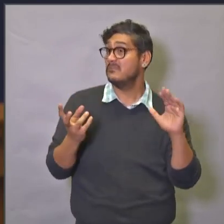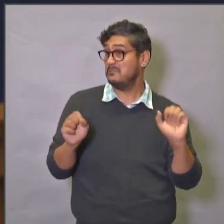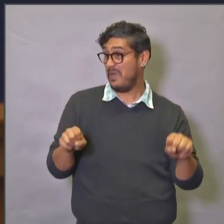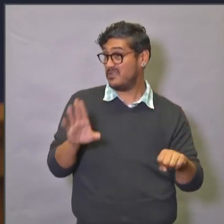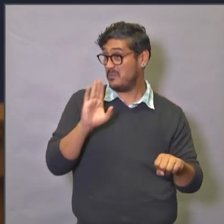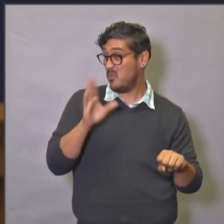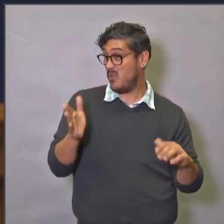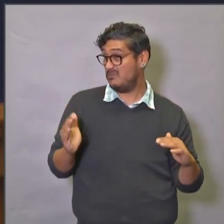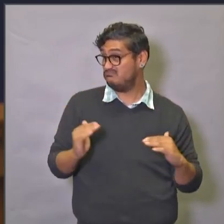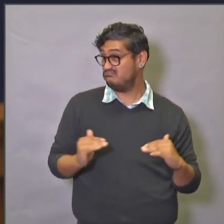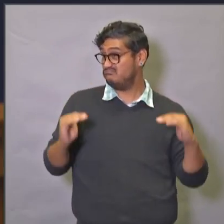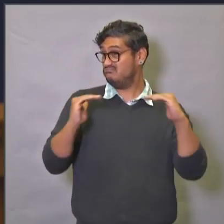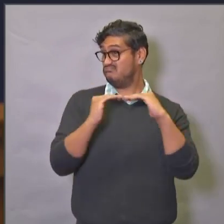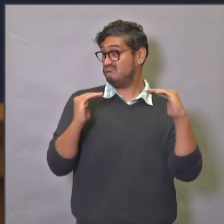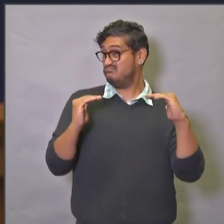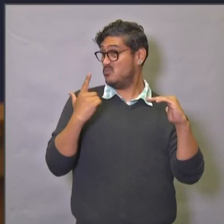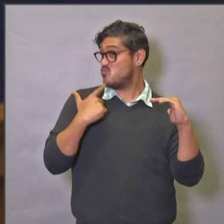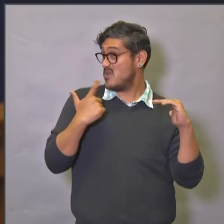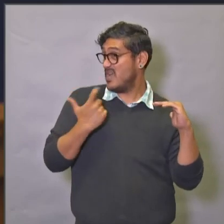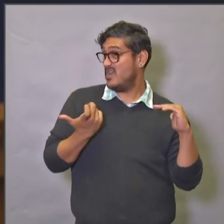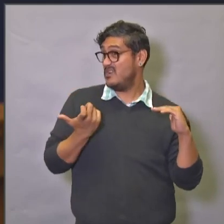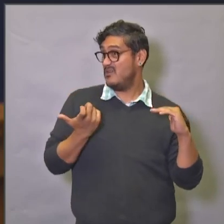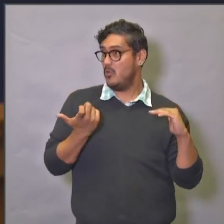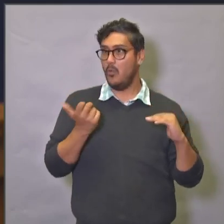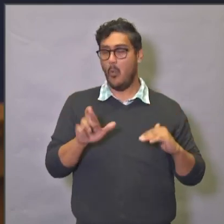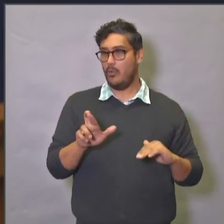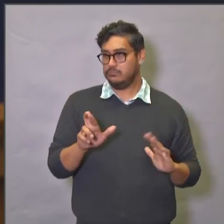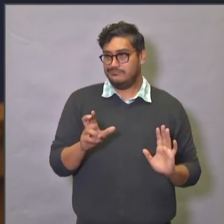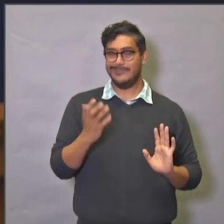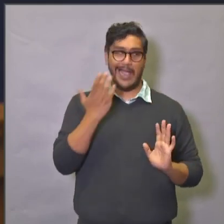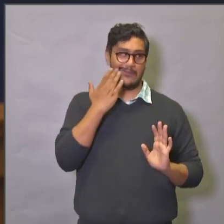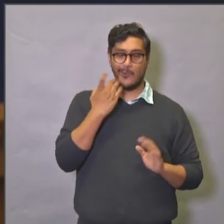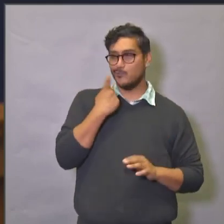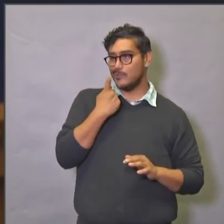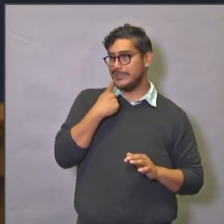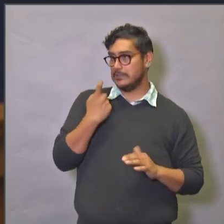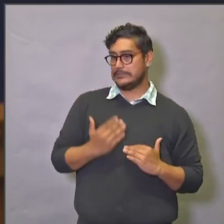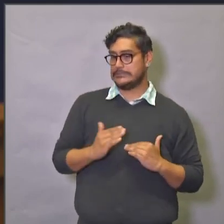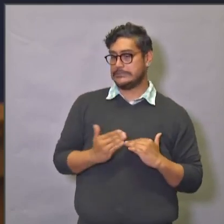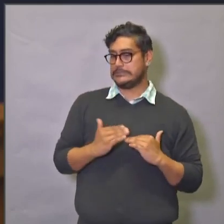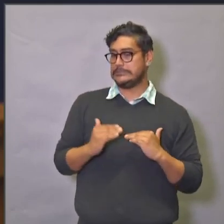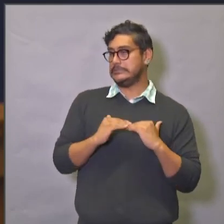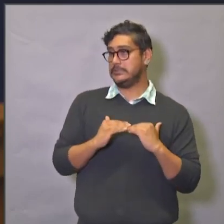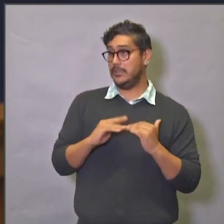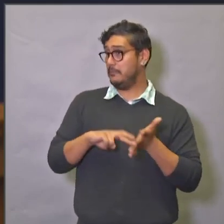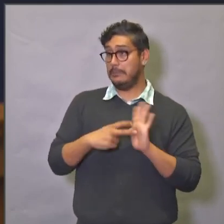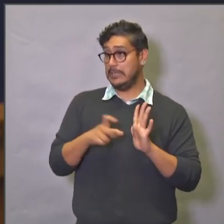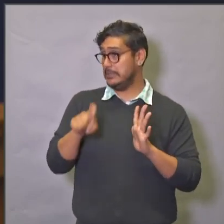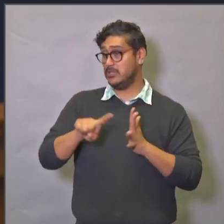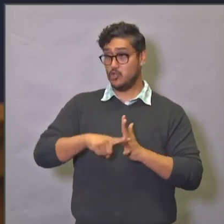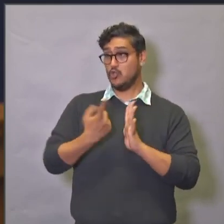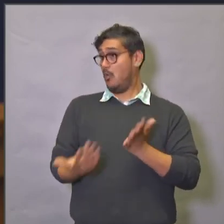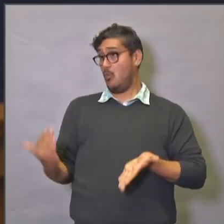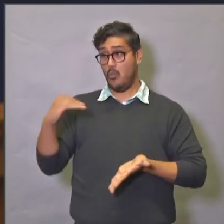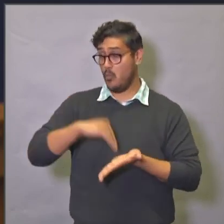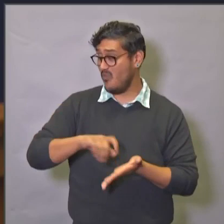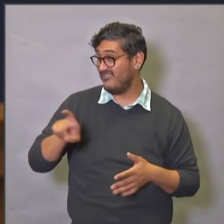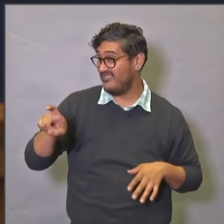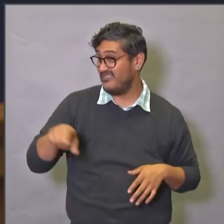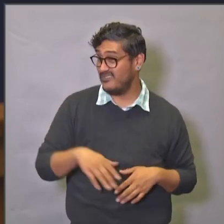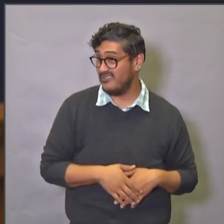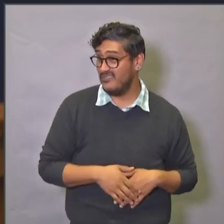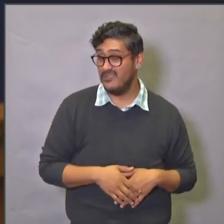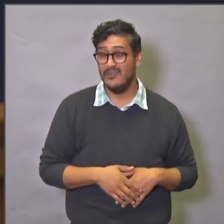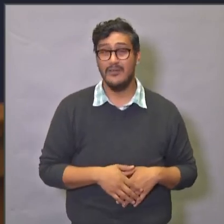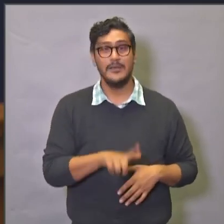llegue al nivel rojo o debido a que aumentaron los casos en esa semana es posible que comencemos de nuevo desde cero? Luis,